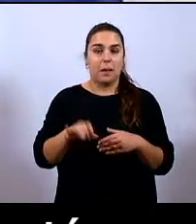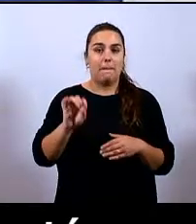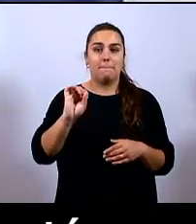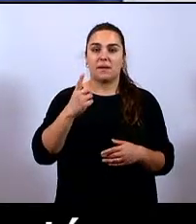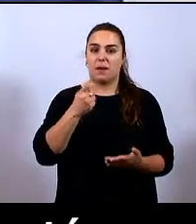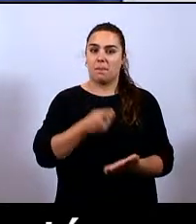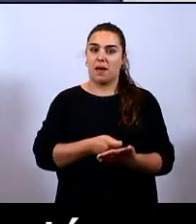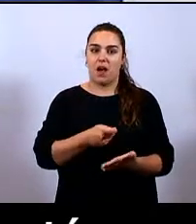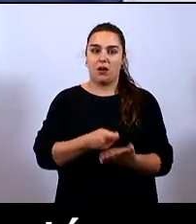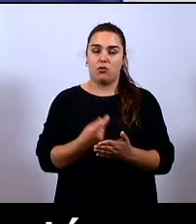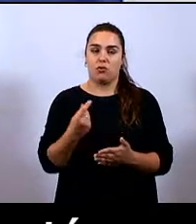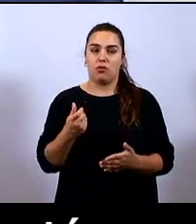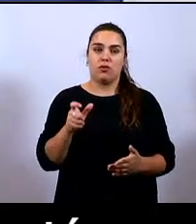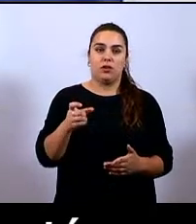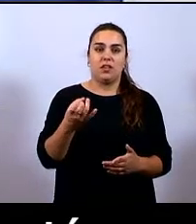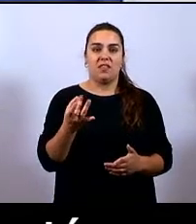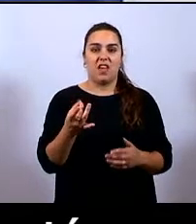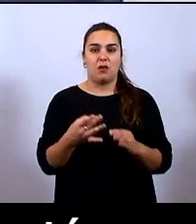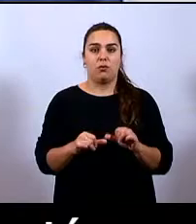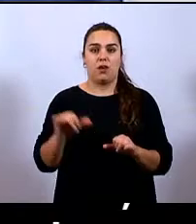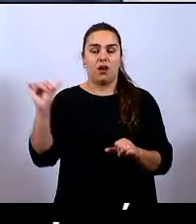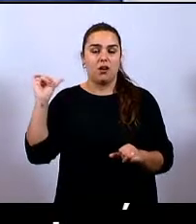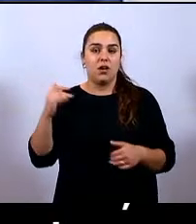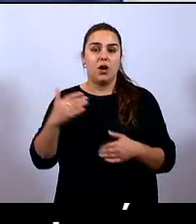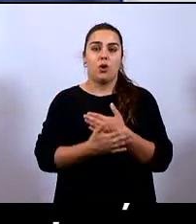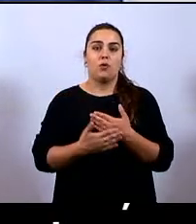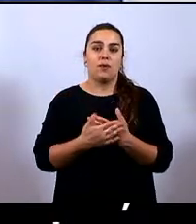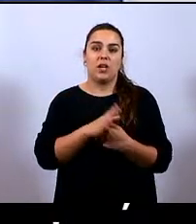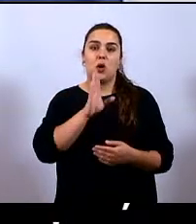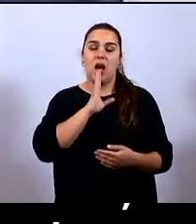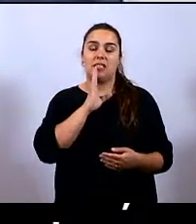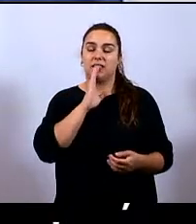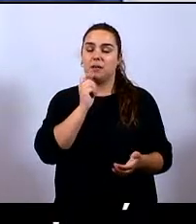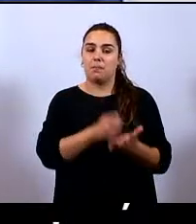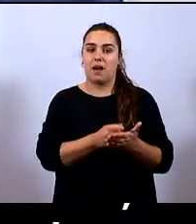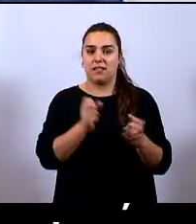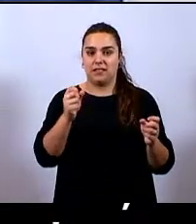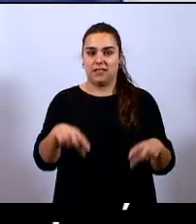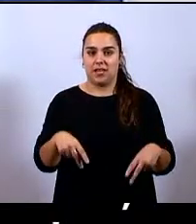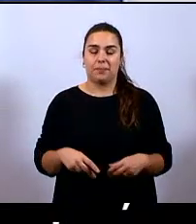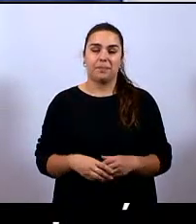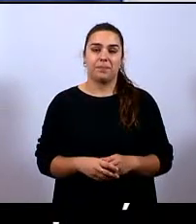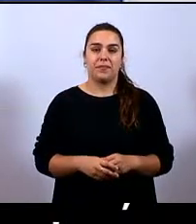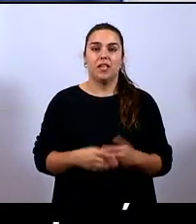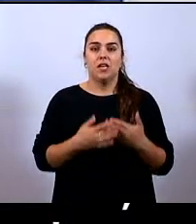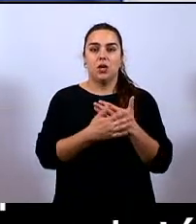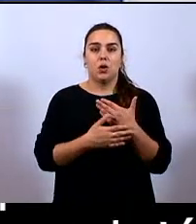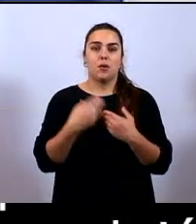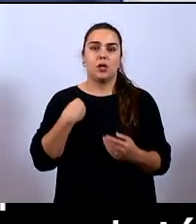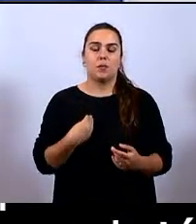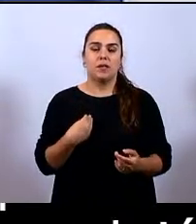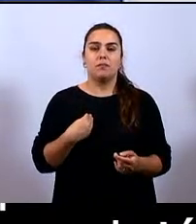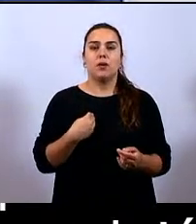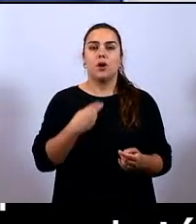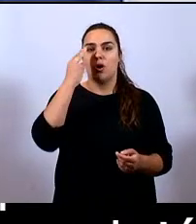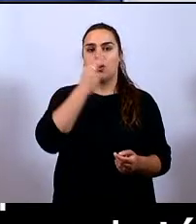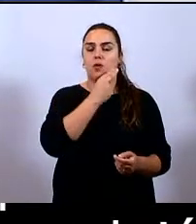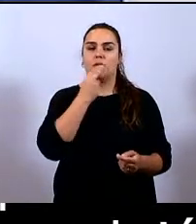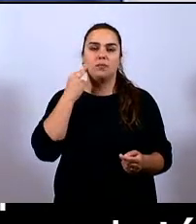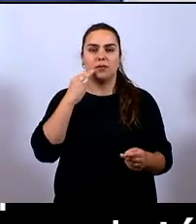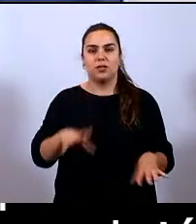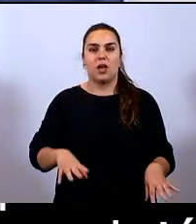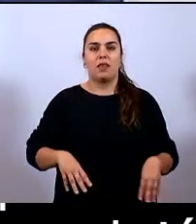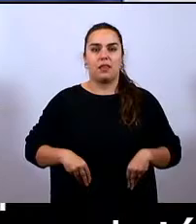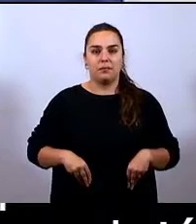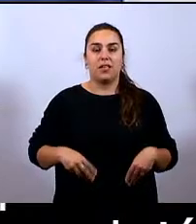de una cantidad que se les debía y que el anterior Gobierno dejó sin abonar. Este Gobierno hace frente a ese compromiso y